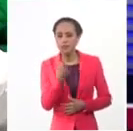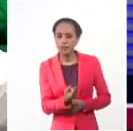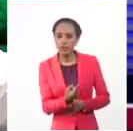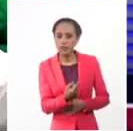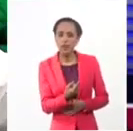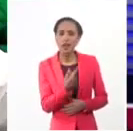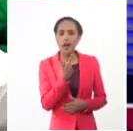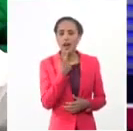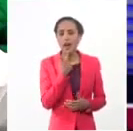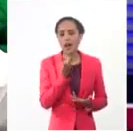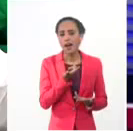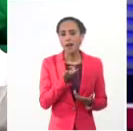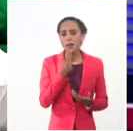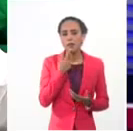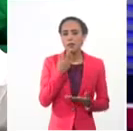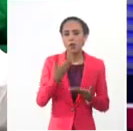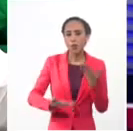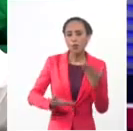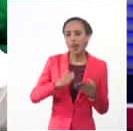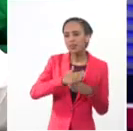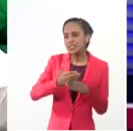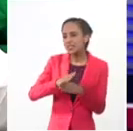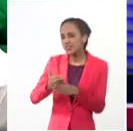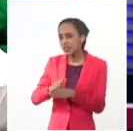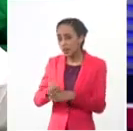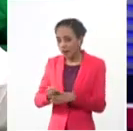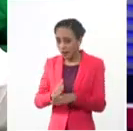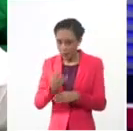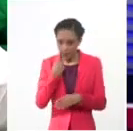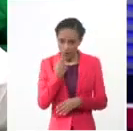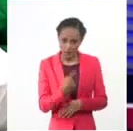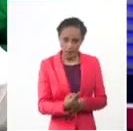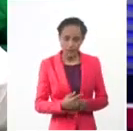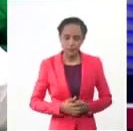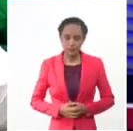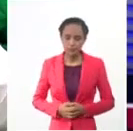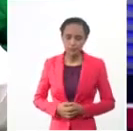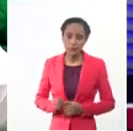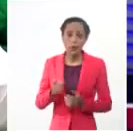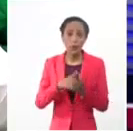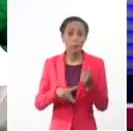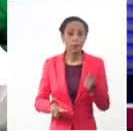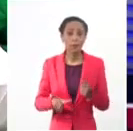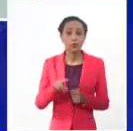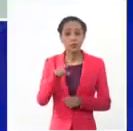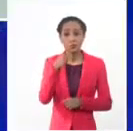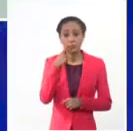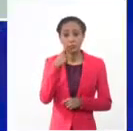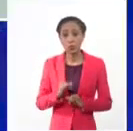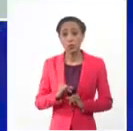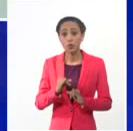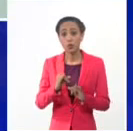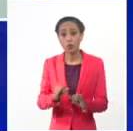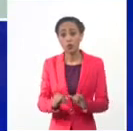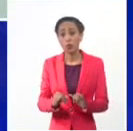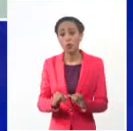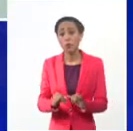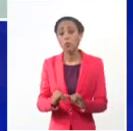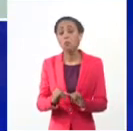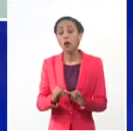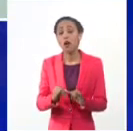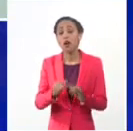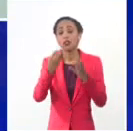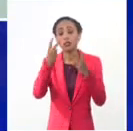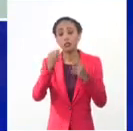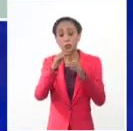evita este riesgo de la población. Los territorios que reportan tasas de incidencia inferiores